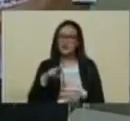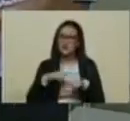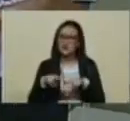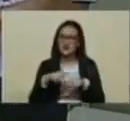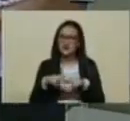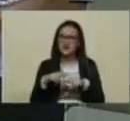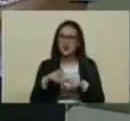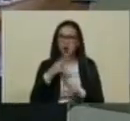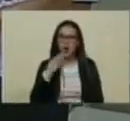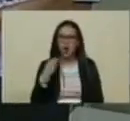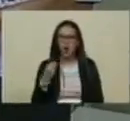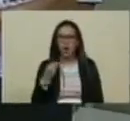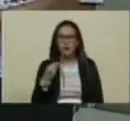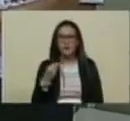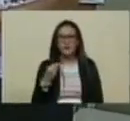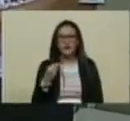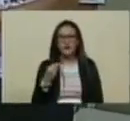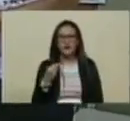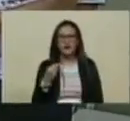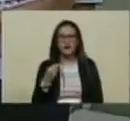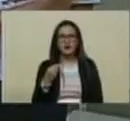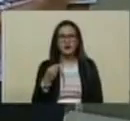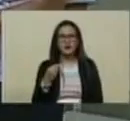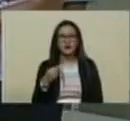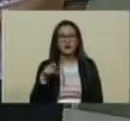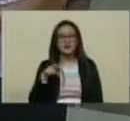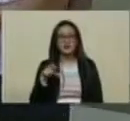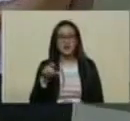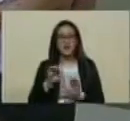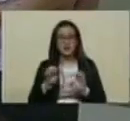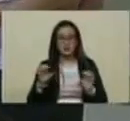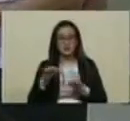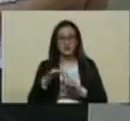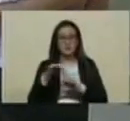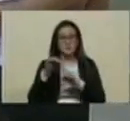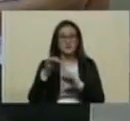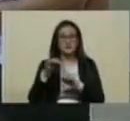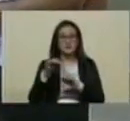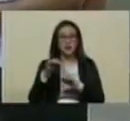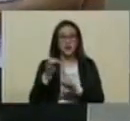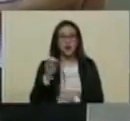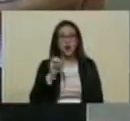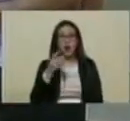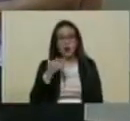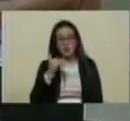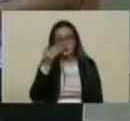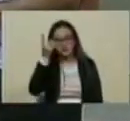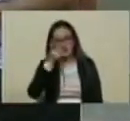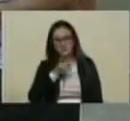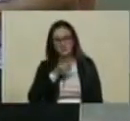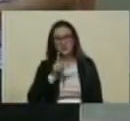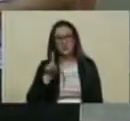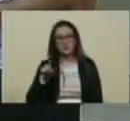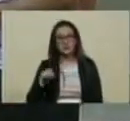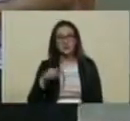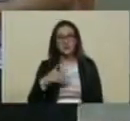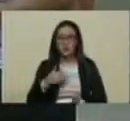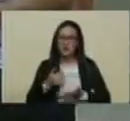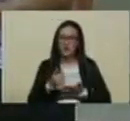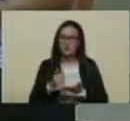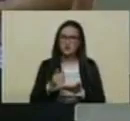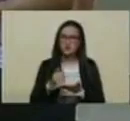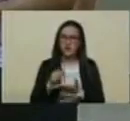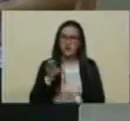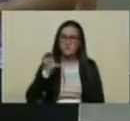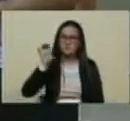niños, son jóvenes, son adolescentes, con necesidades educativas especiales o discapacidad que pueden ayudar a crecer